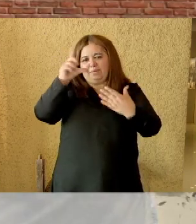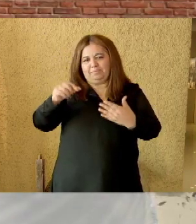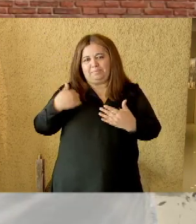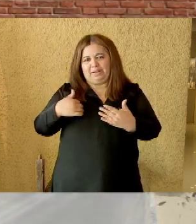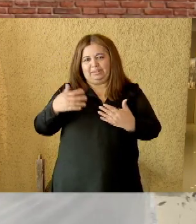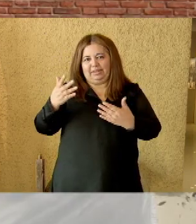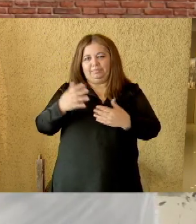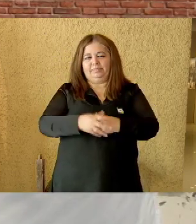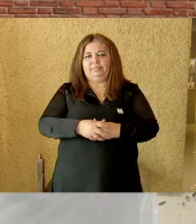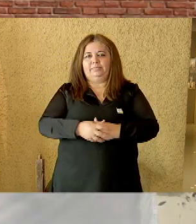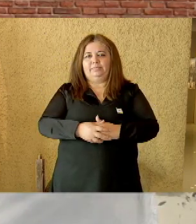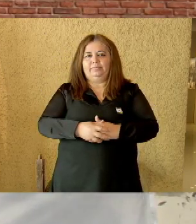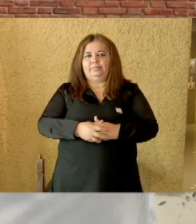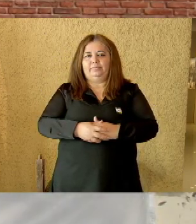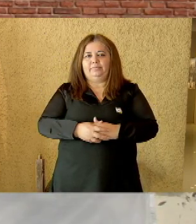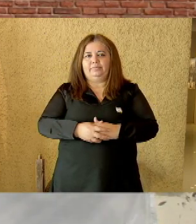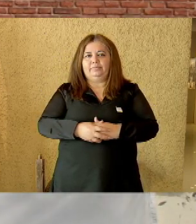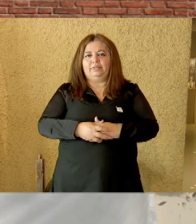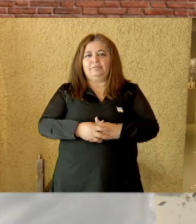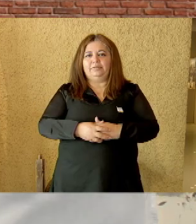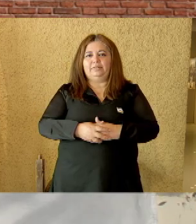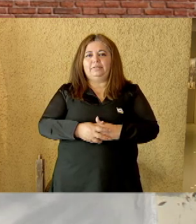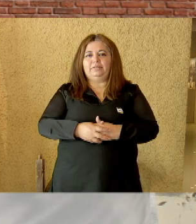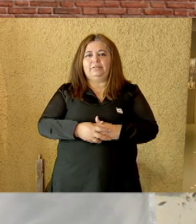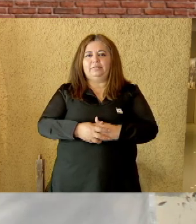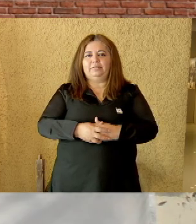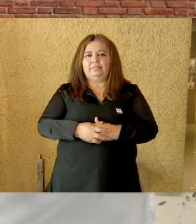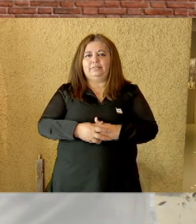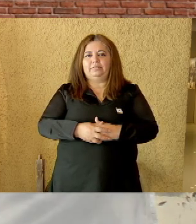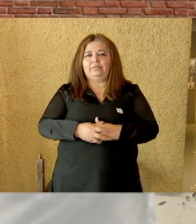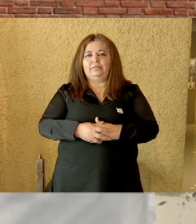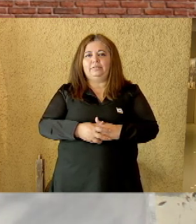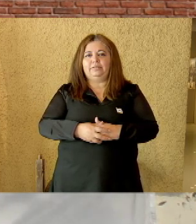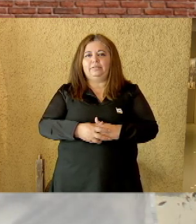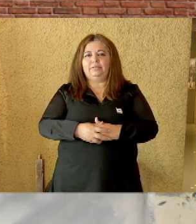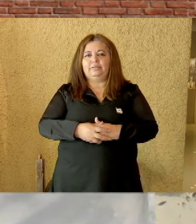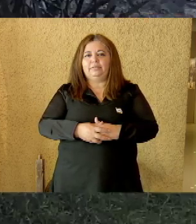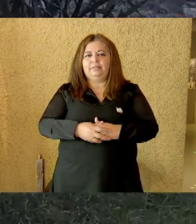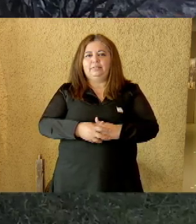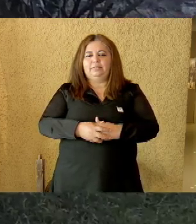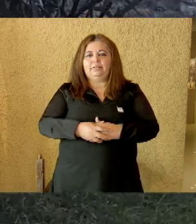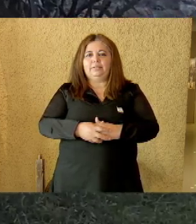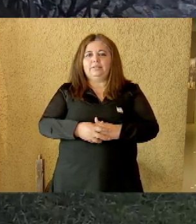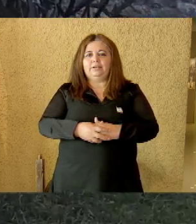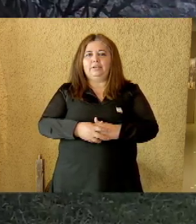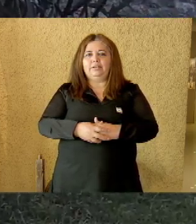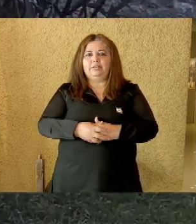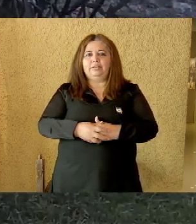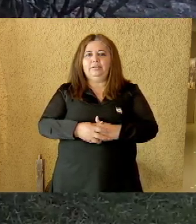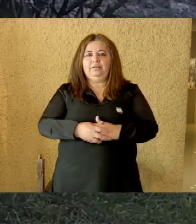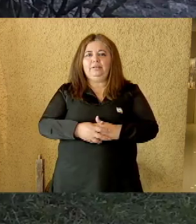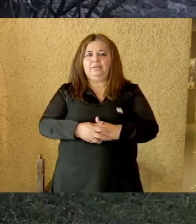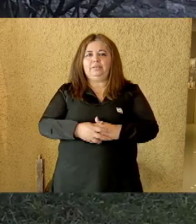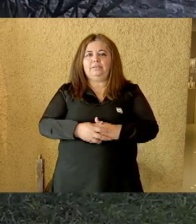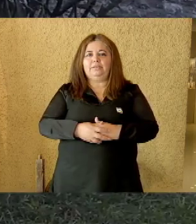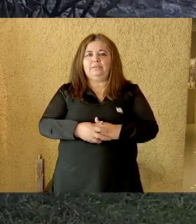De nuevo estoy de vuelta, después de larga ausencia, igual que la